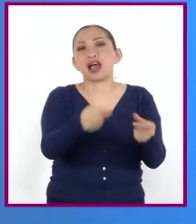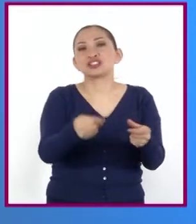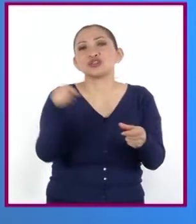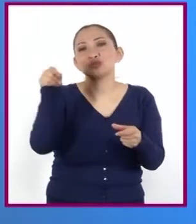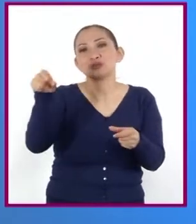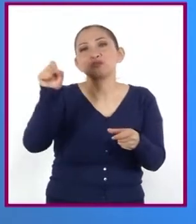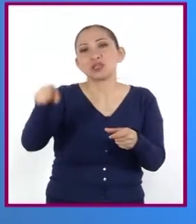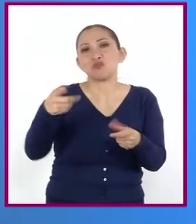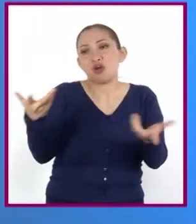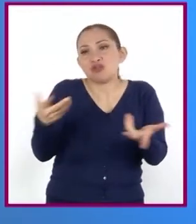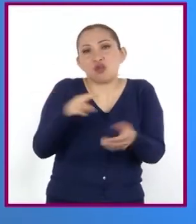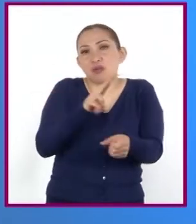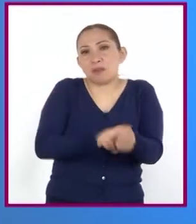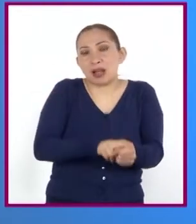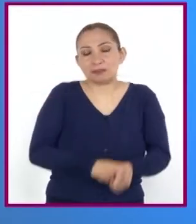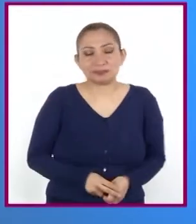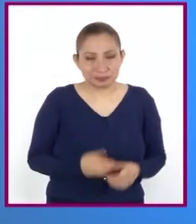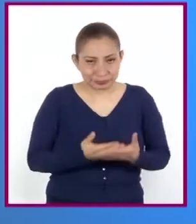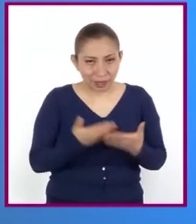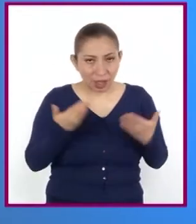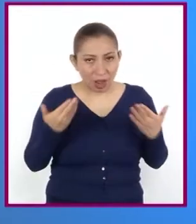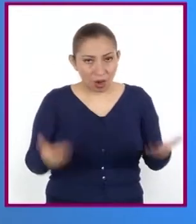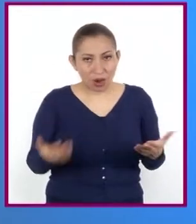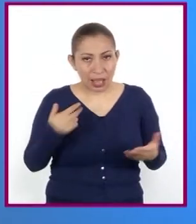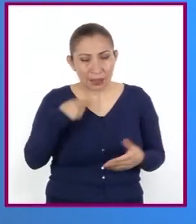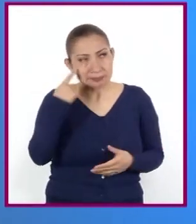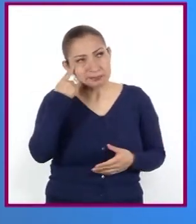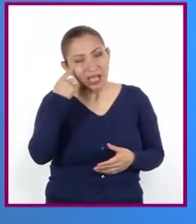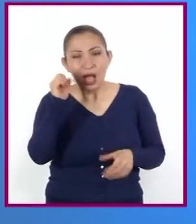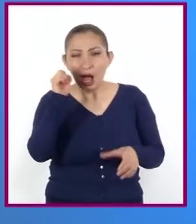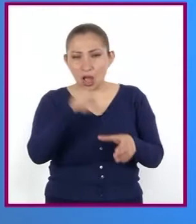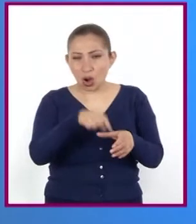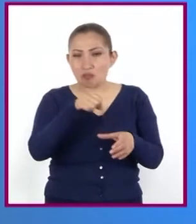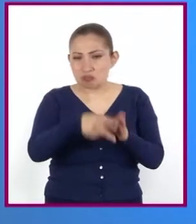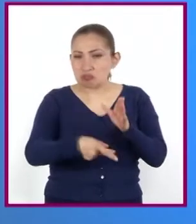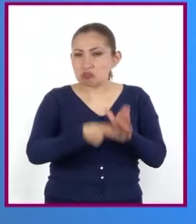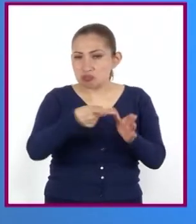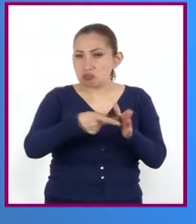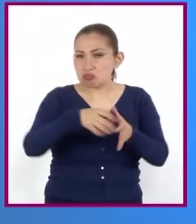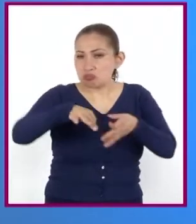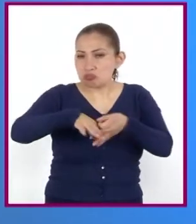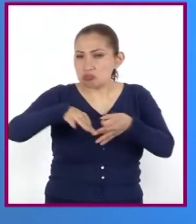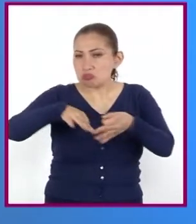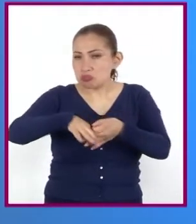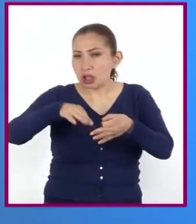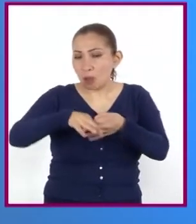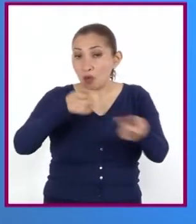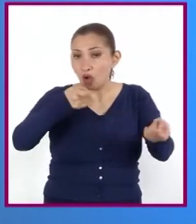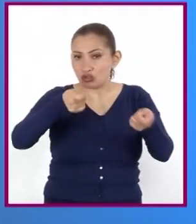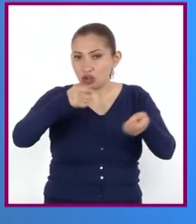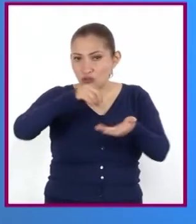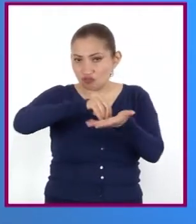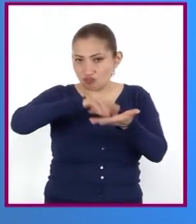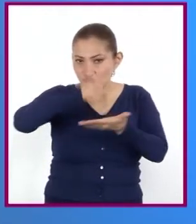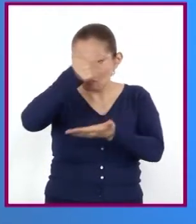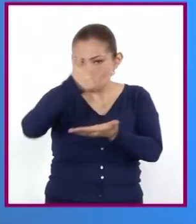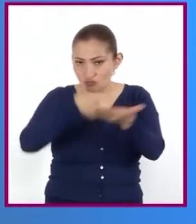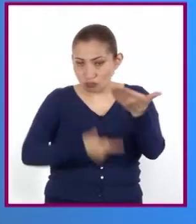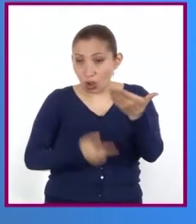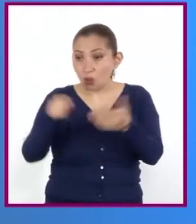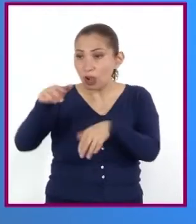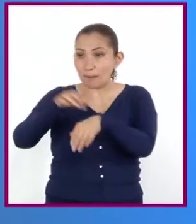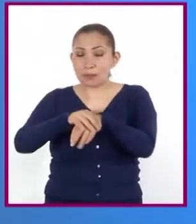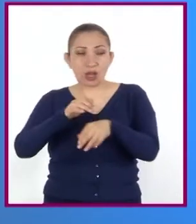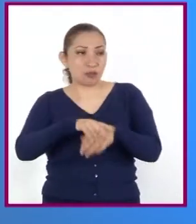fijos. En esta ocasión, se ha decidido ahorrar de manera constante y llevará un control. Un amigo